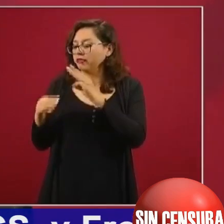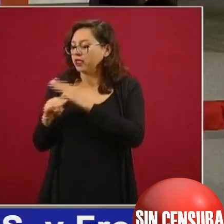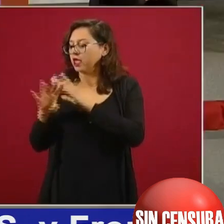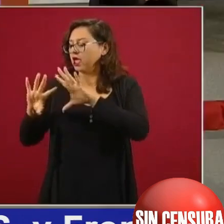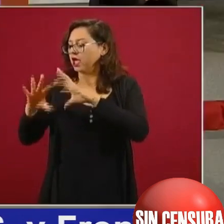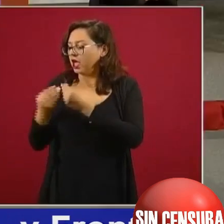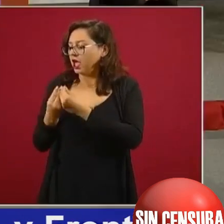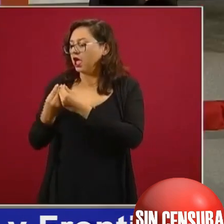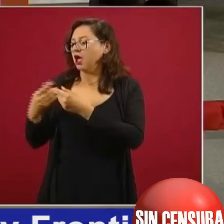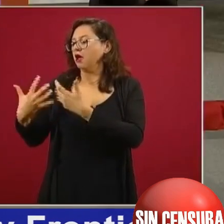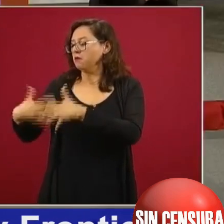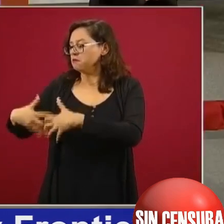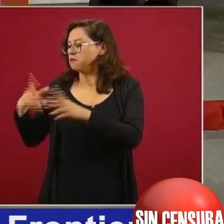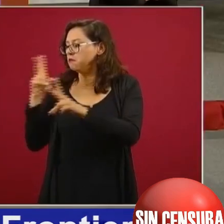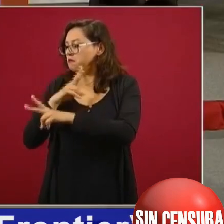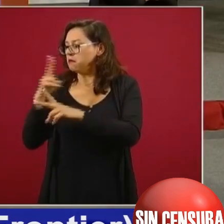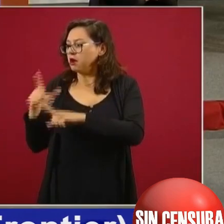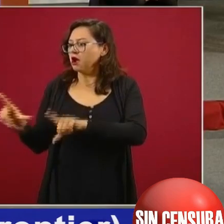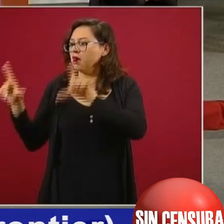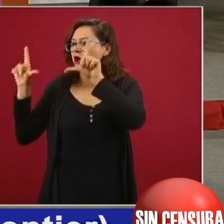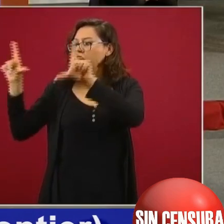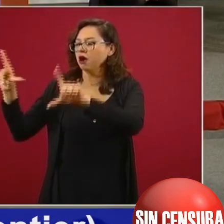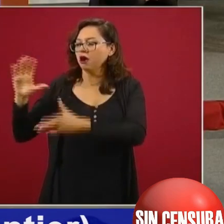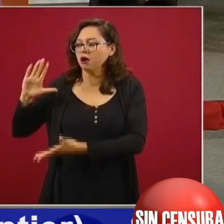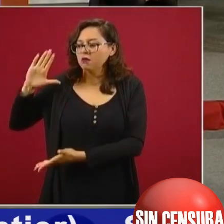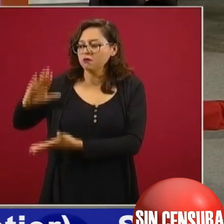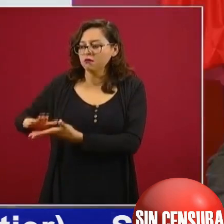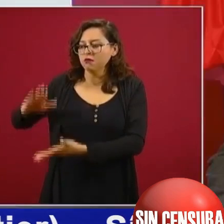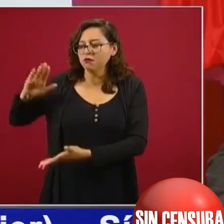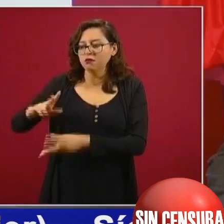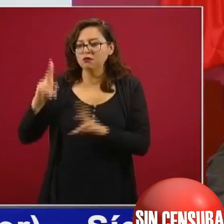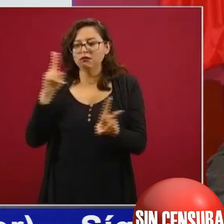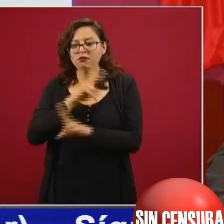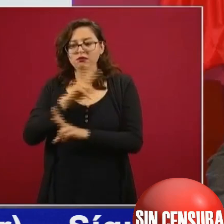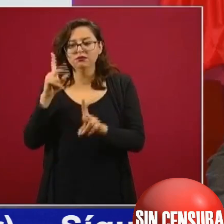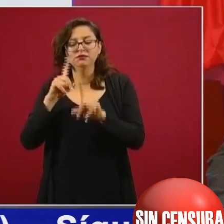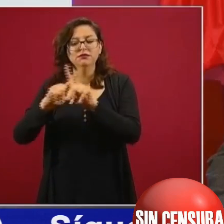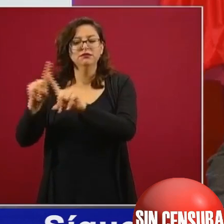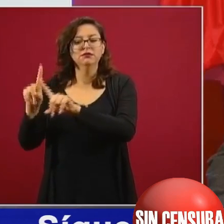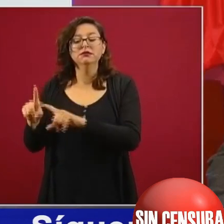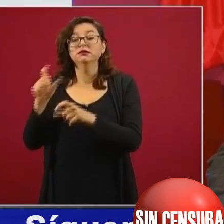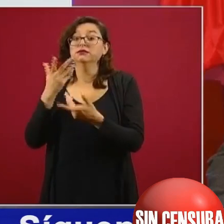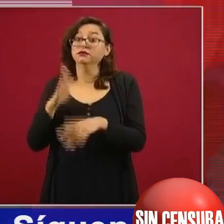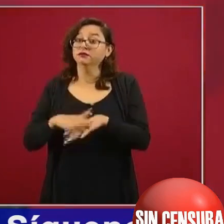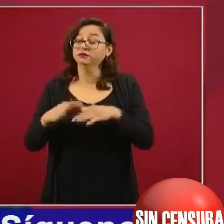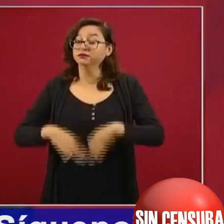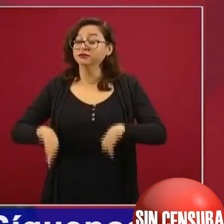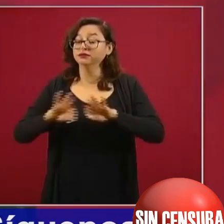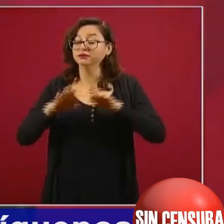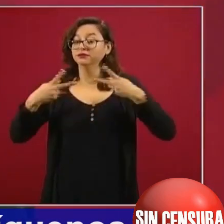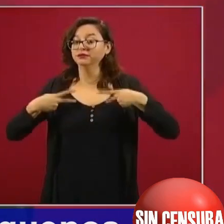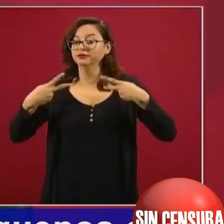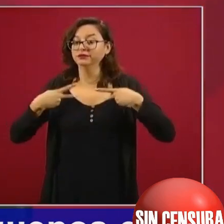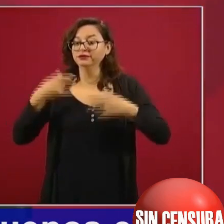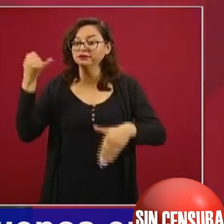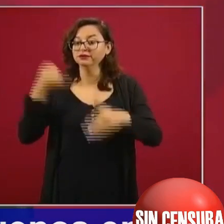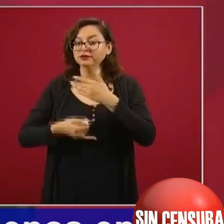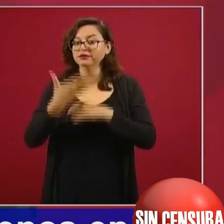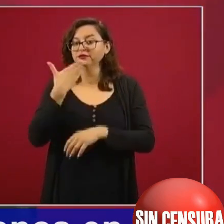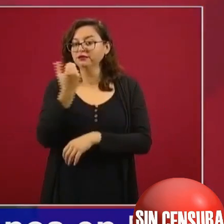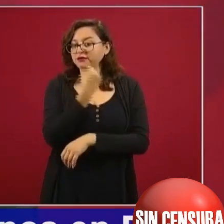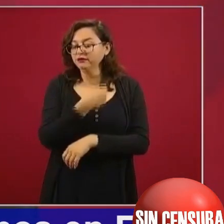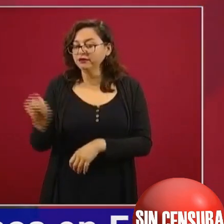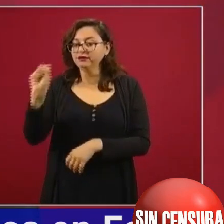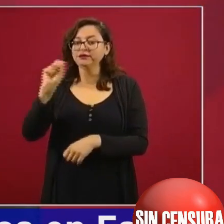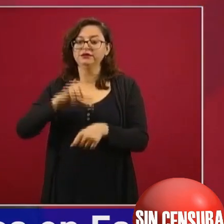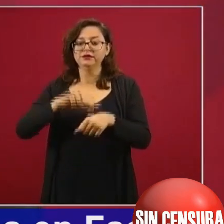ventiladores, monitores, bombas de infusión y el elemento más importante, el personal especializado de salud.